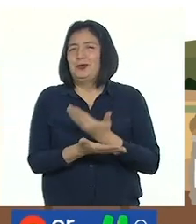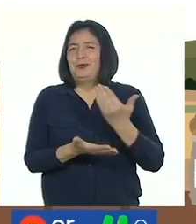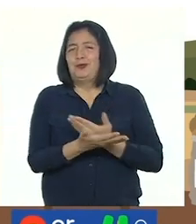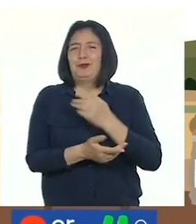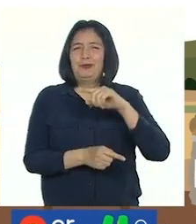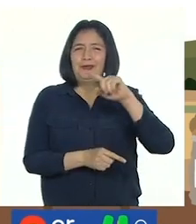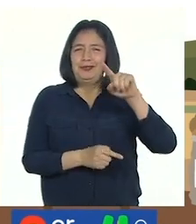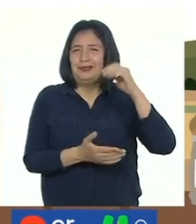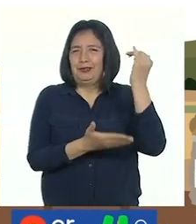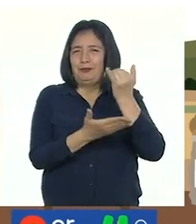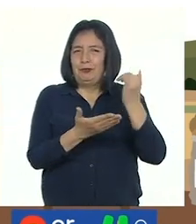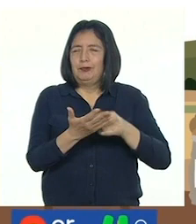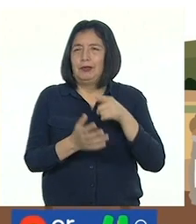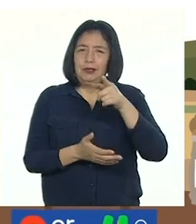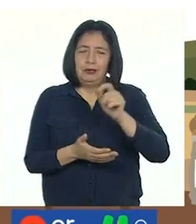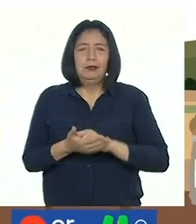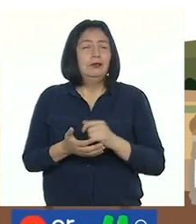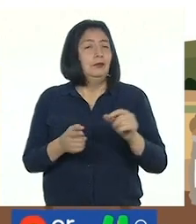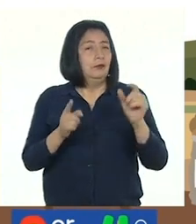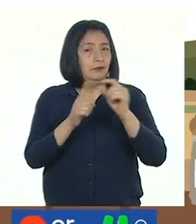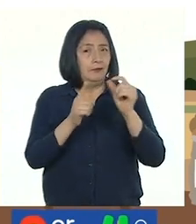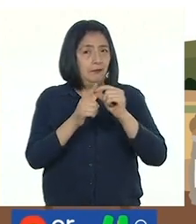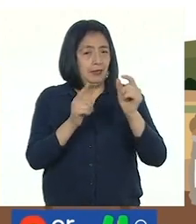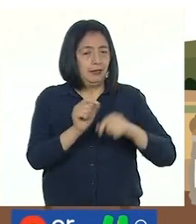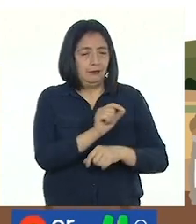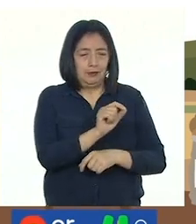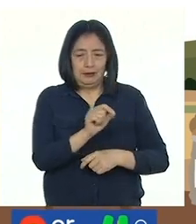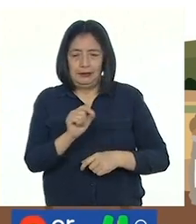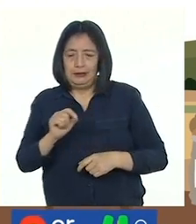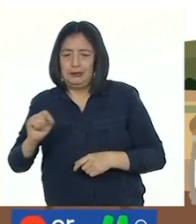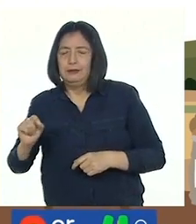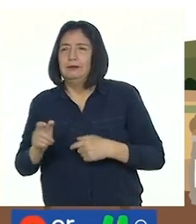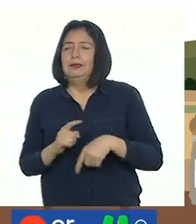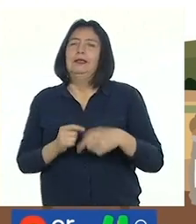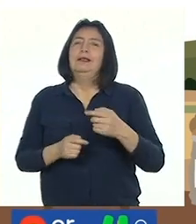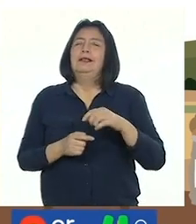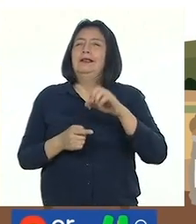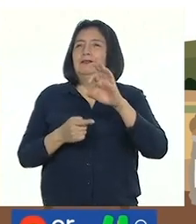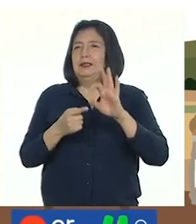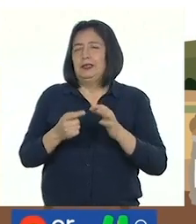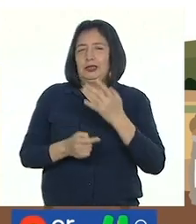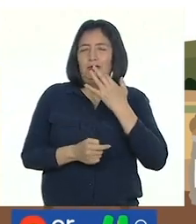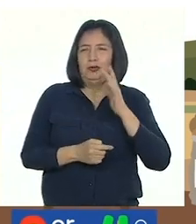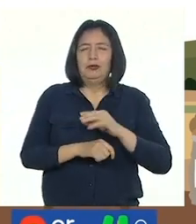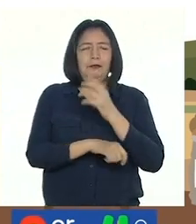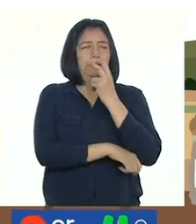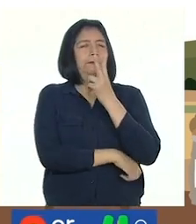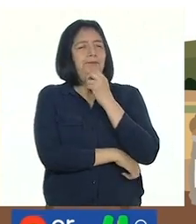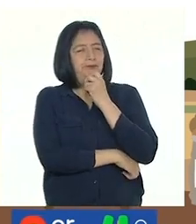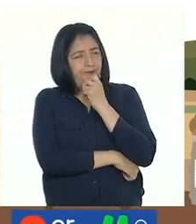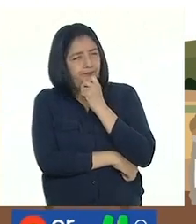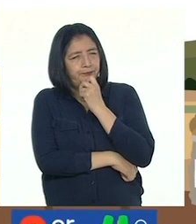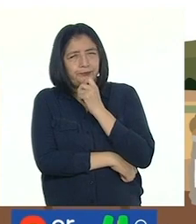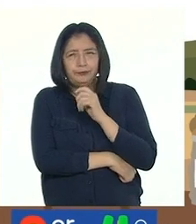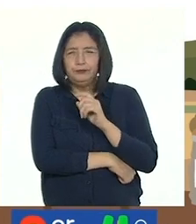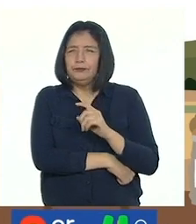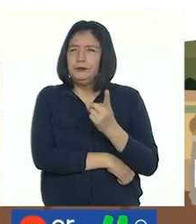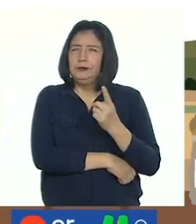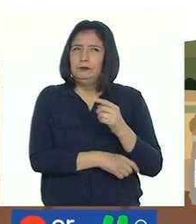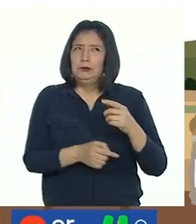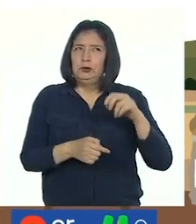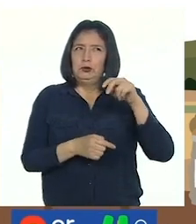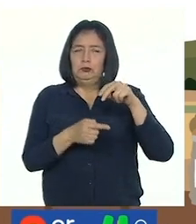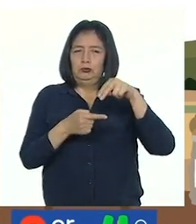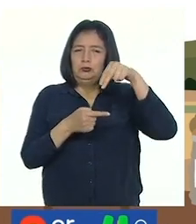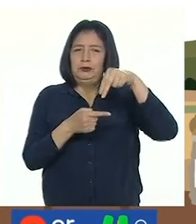gráfica. Escriban con palabras la fracción que representa la parte coloreada. Veamos, primero nombro el